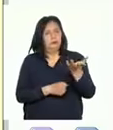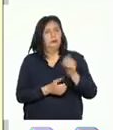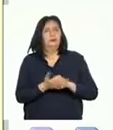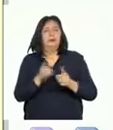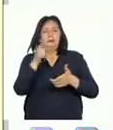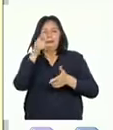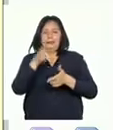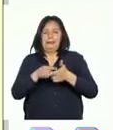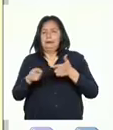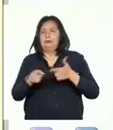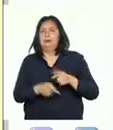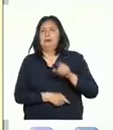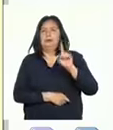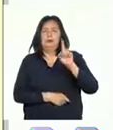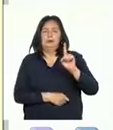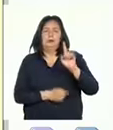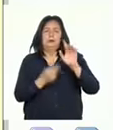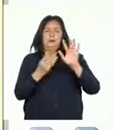Entonces dividimos